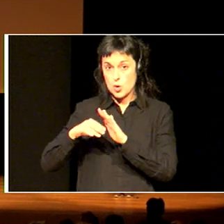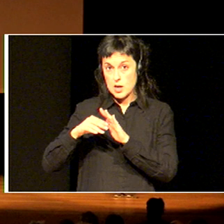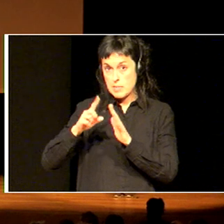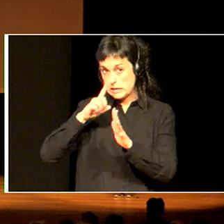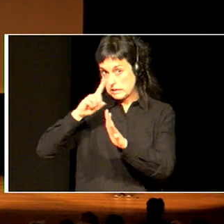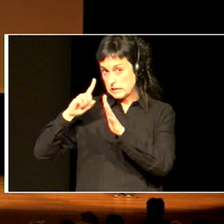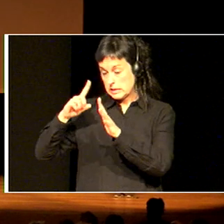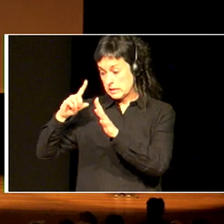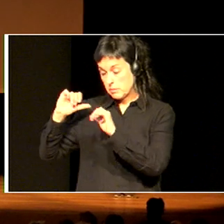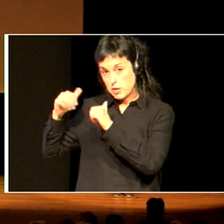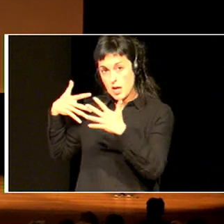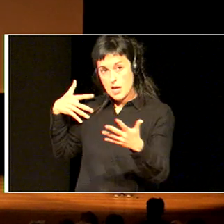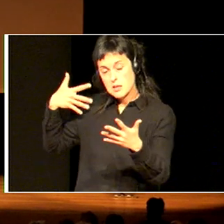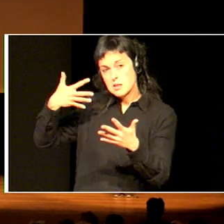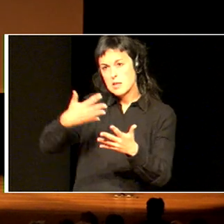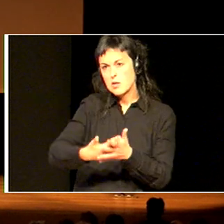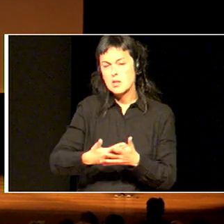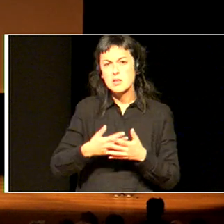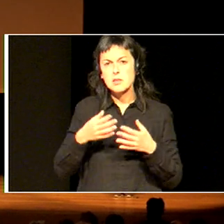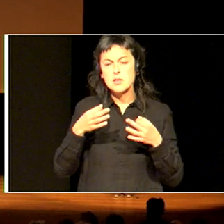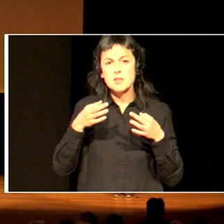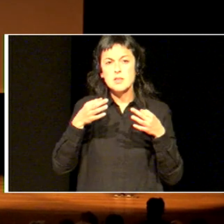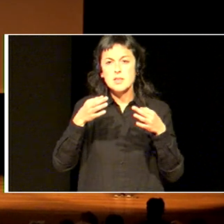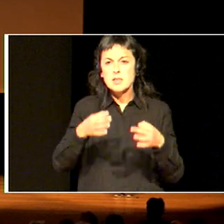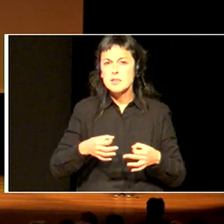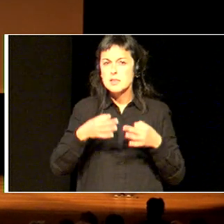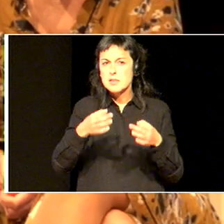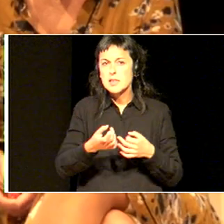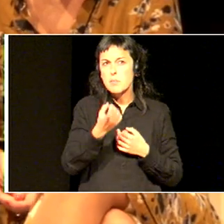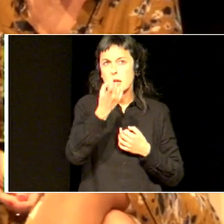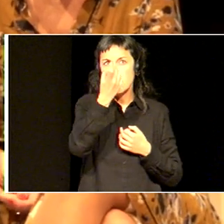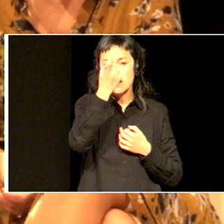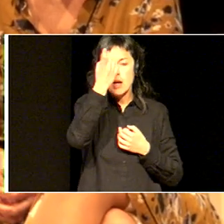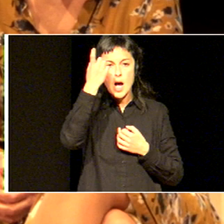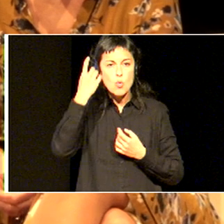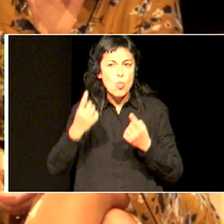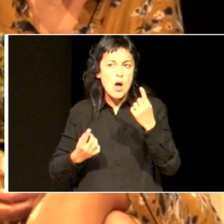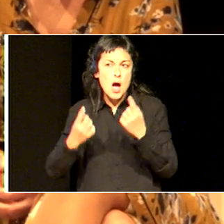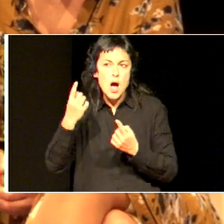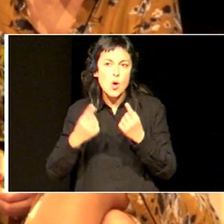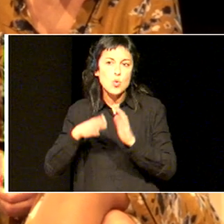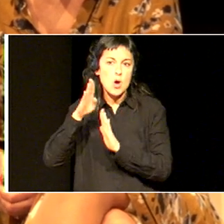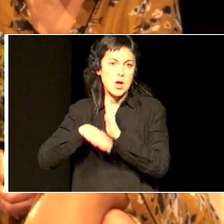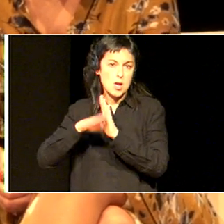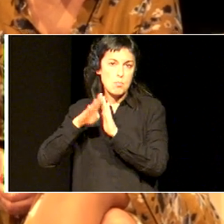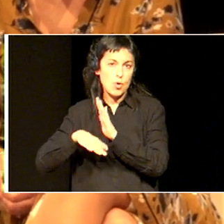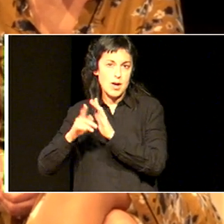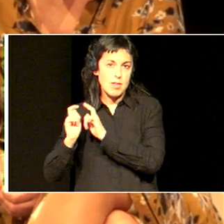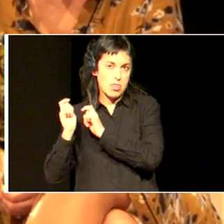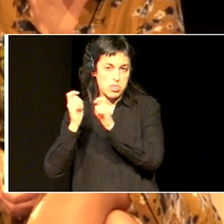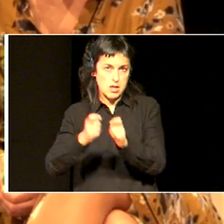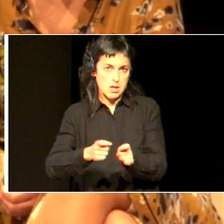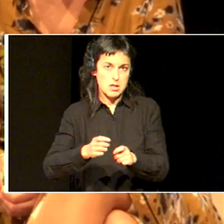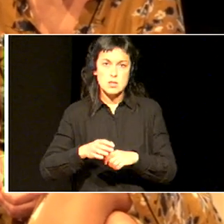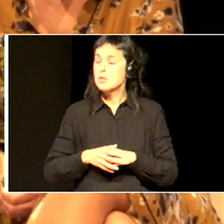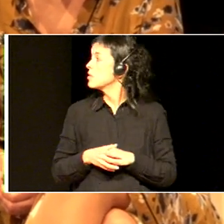ikasturtetan, beti izan dugu, urtean izan dugu ikasle baten bat, osatu zen, osatu programa emandakoa. Orduan,